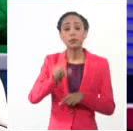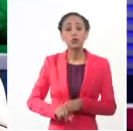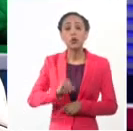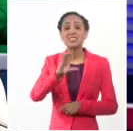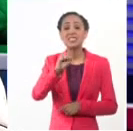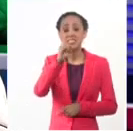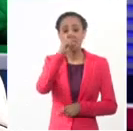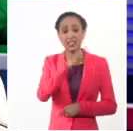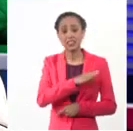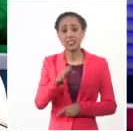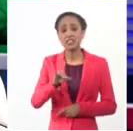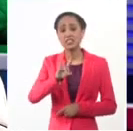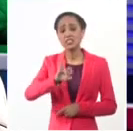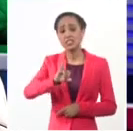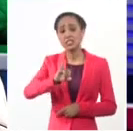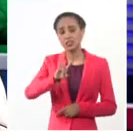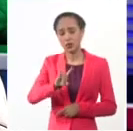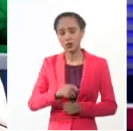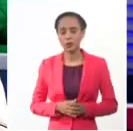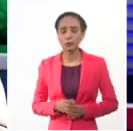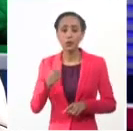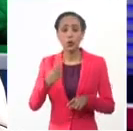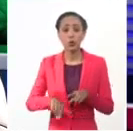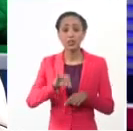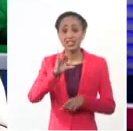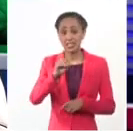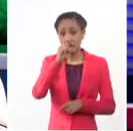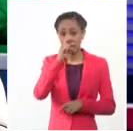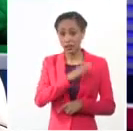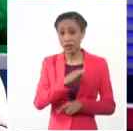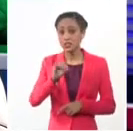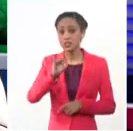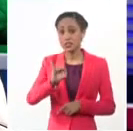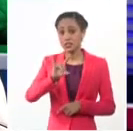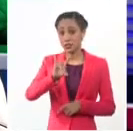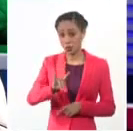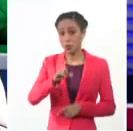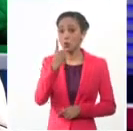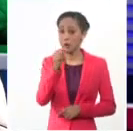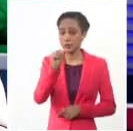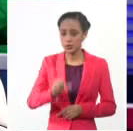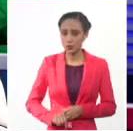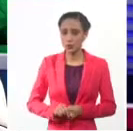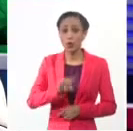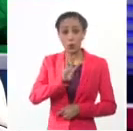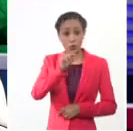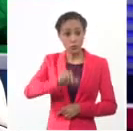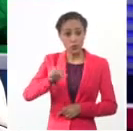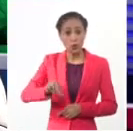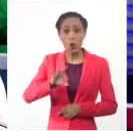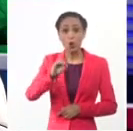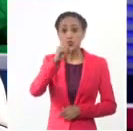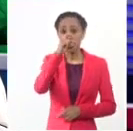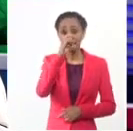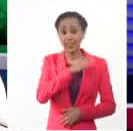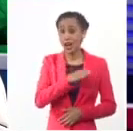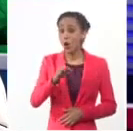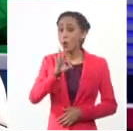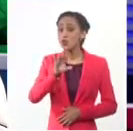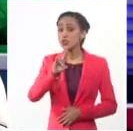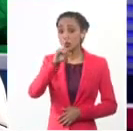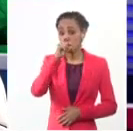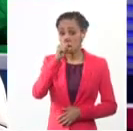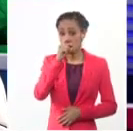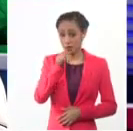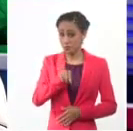69, 2 de 70 a 79, 4 de 80 a 89 y una persona